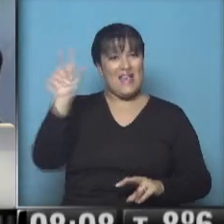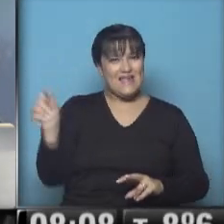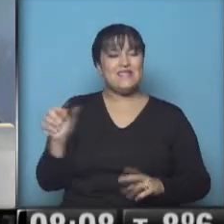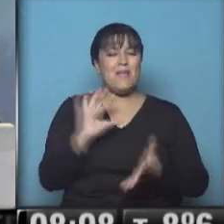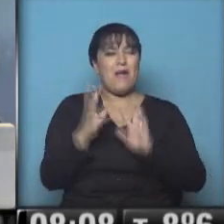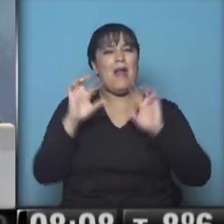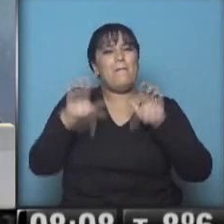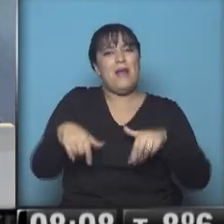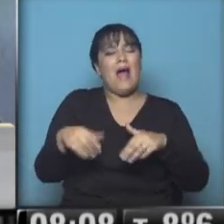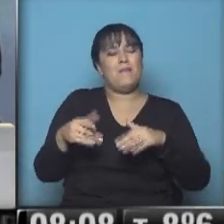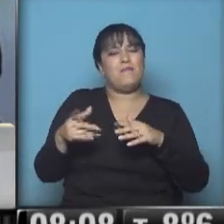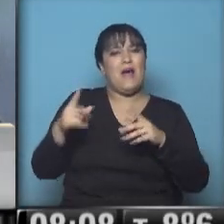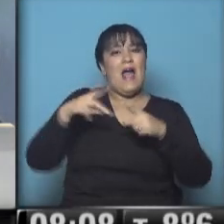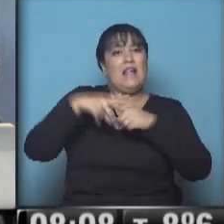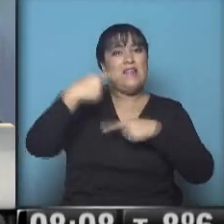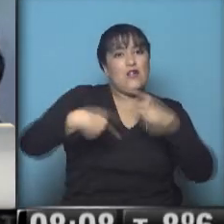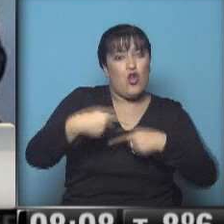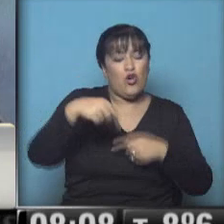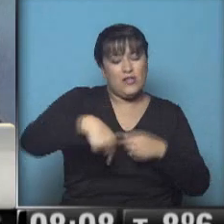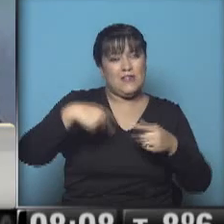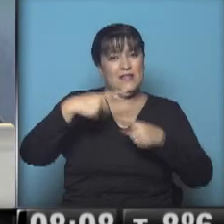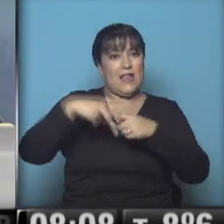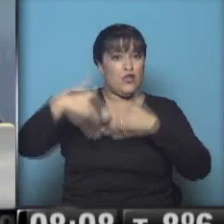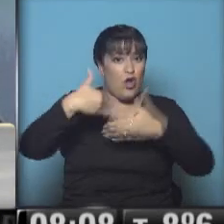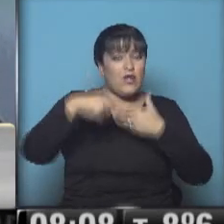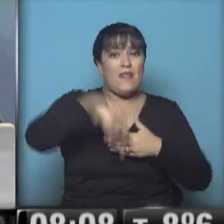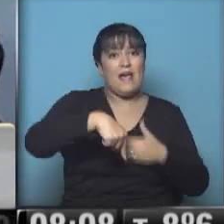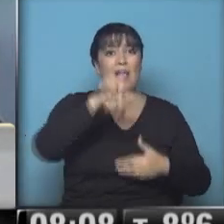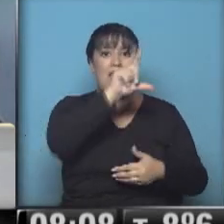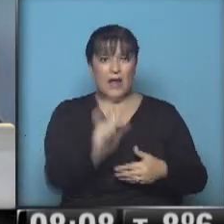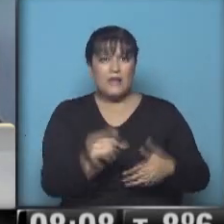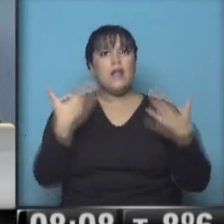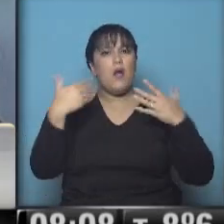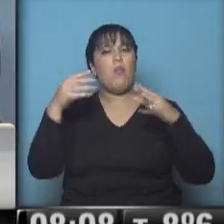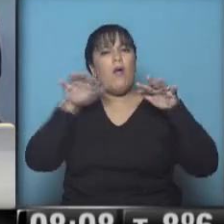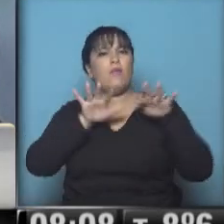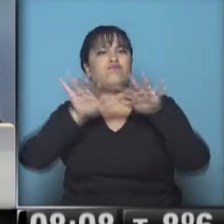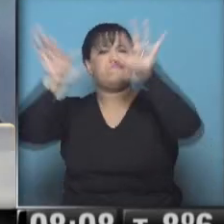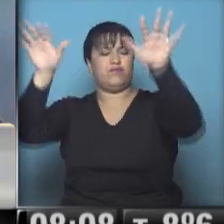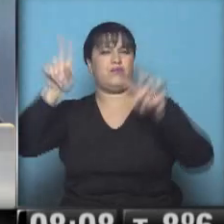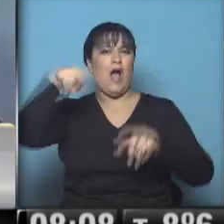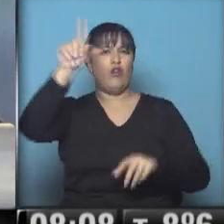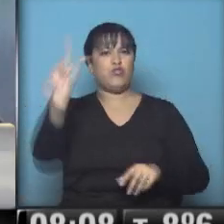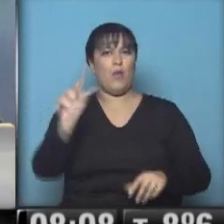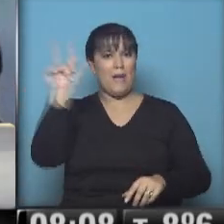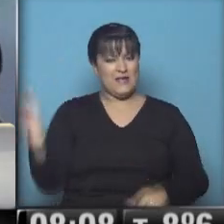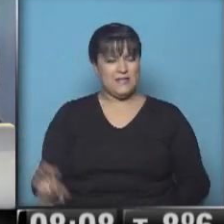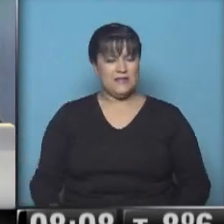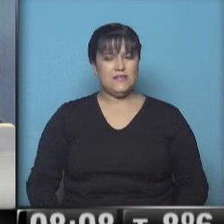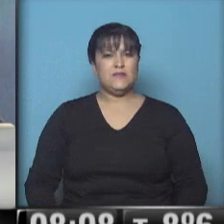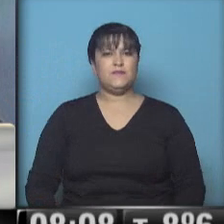que permitan que la tecnología Argentina eh También trasciende las fronteras en una política exportadora más agresiva